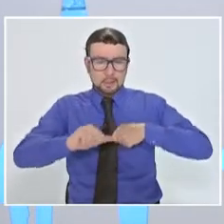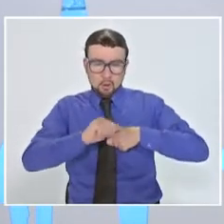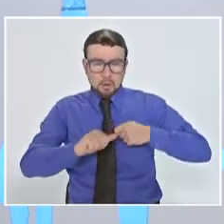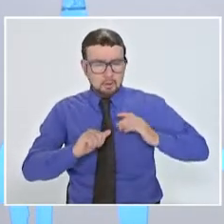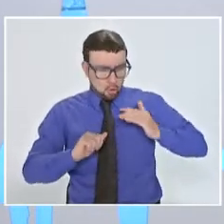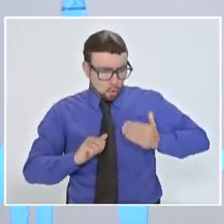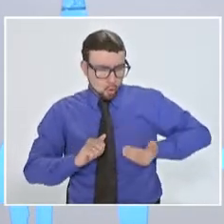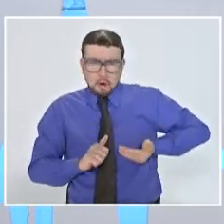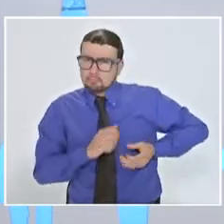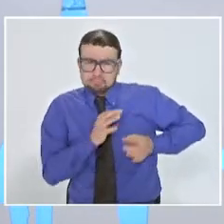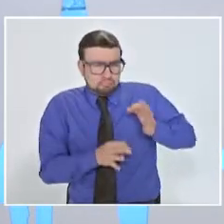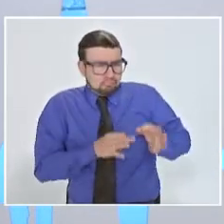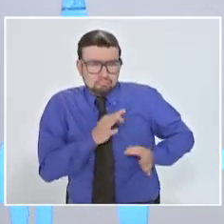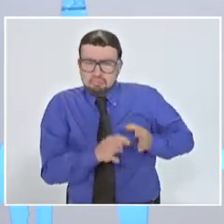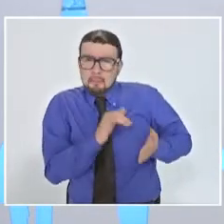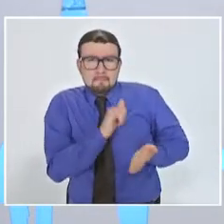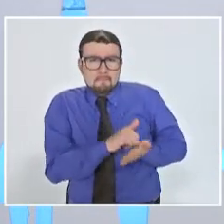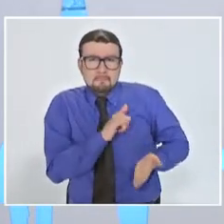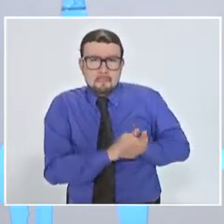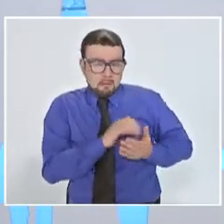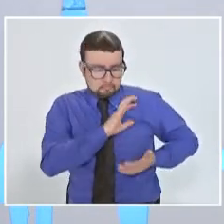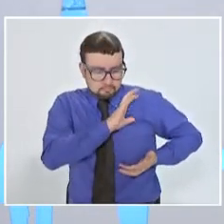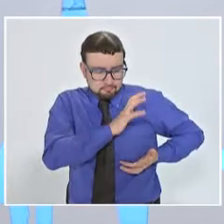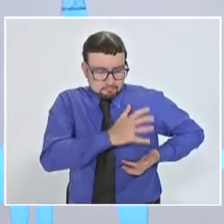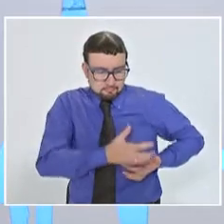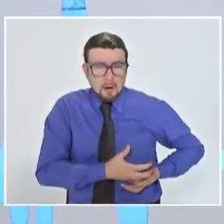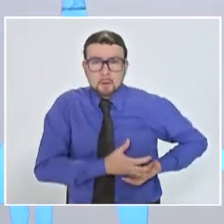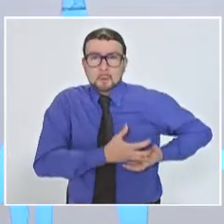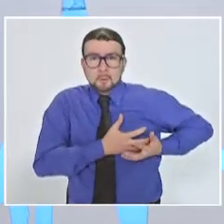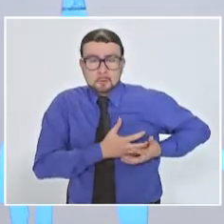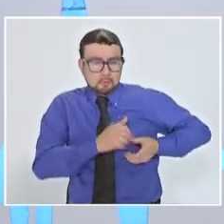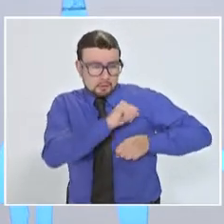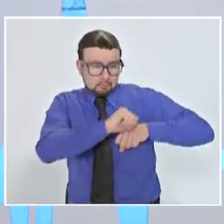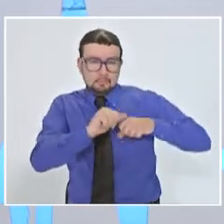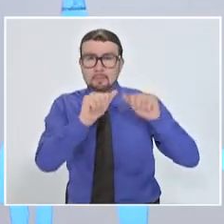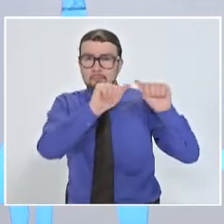conservadoras, cuadrantectomías y hacer cirugía con